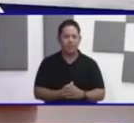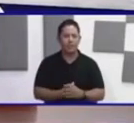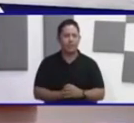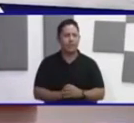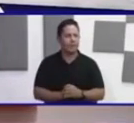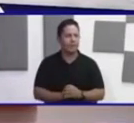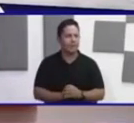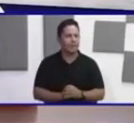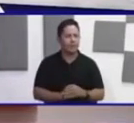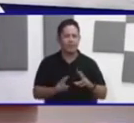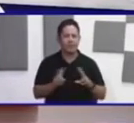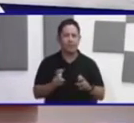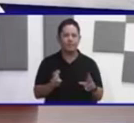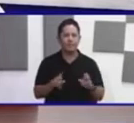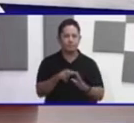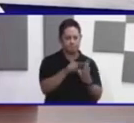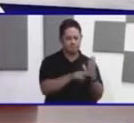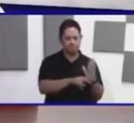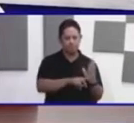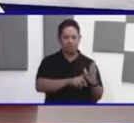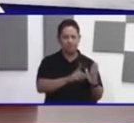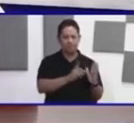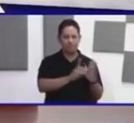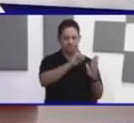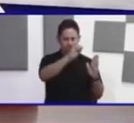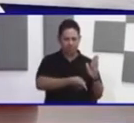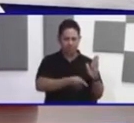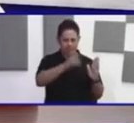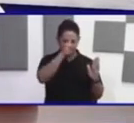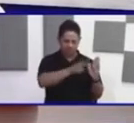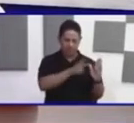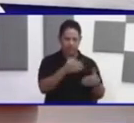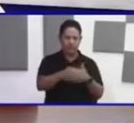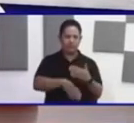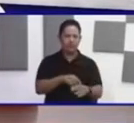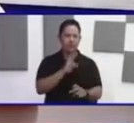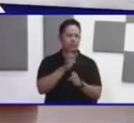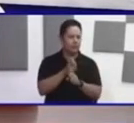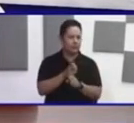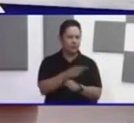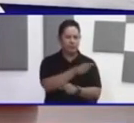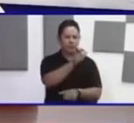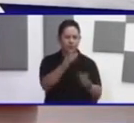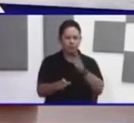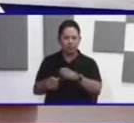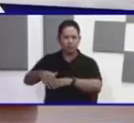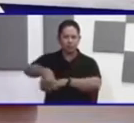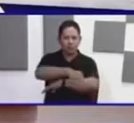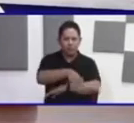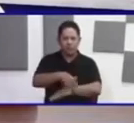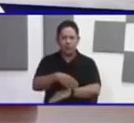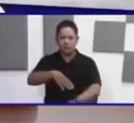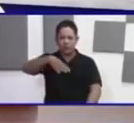las mismas, creo que hubiese sido mucho más difícil. Este personal que está siempre en las calles arriesgando